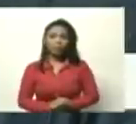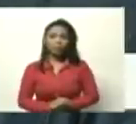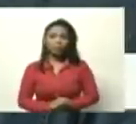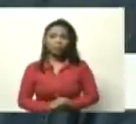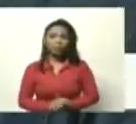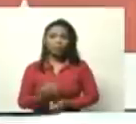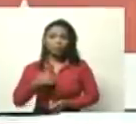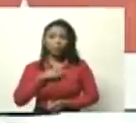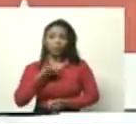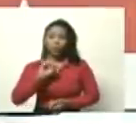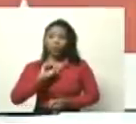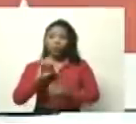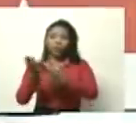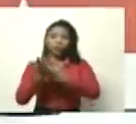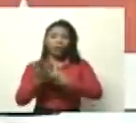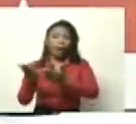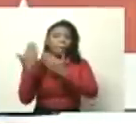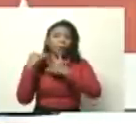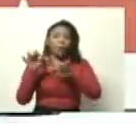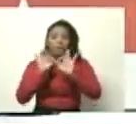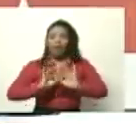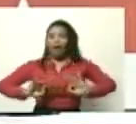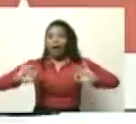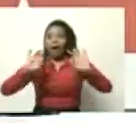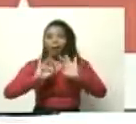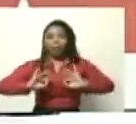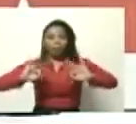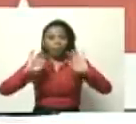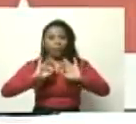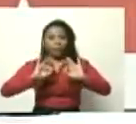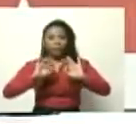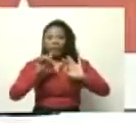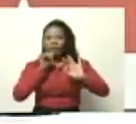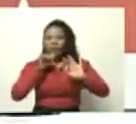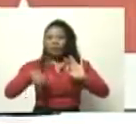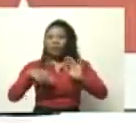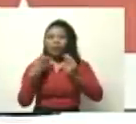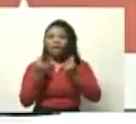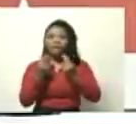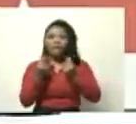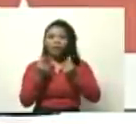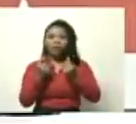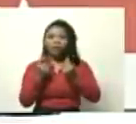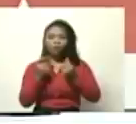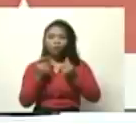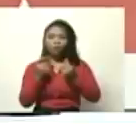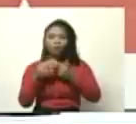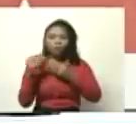que nosotros no hemos recibido apoyo de nadie. Aquí no está el Fondo Monetario Internacional,